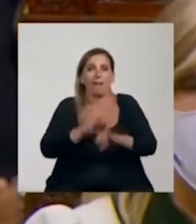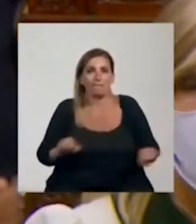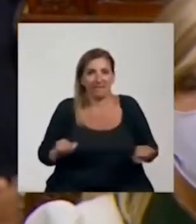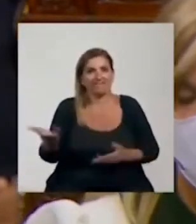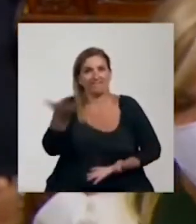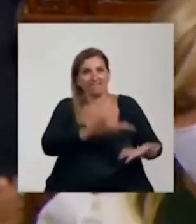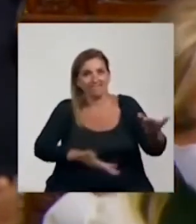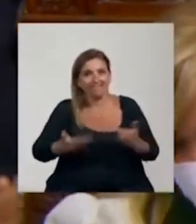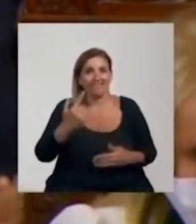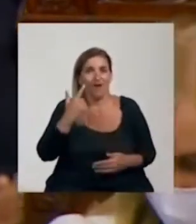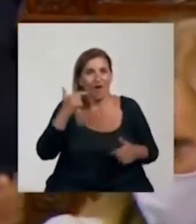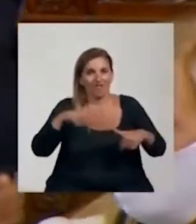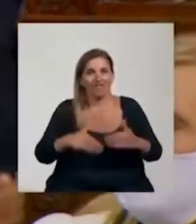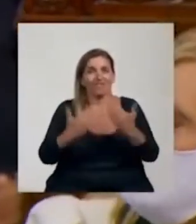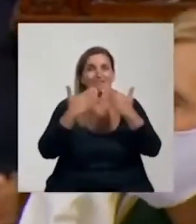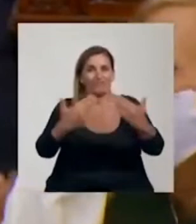Muchas gracias.